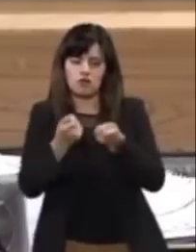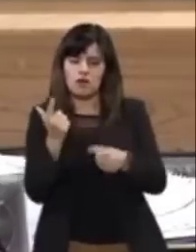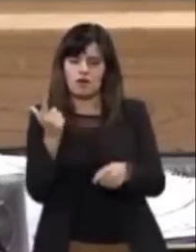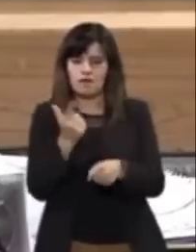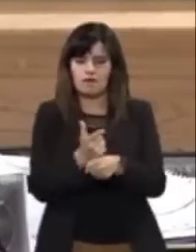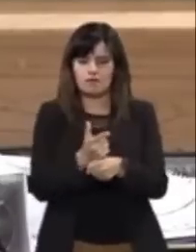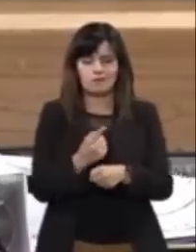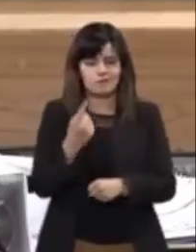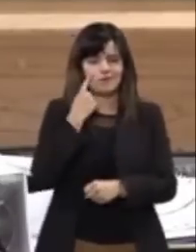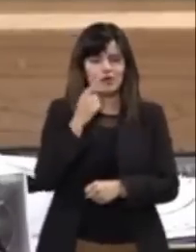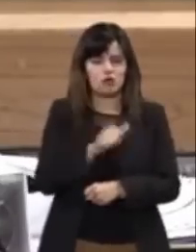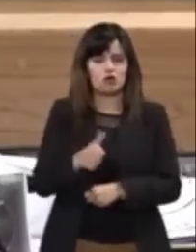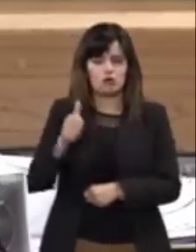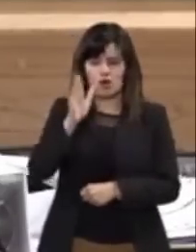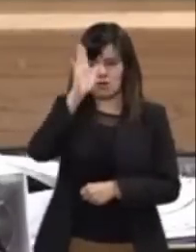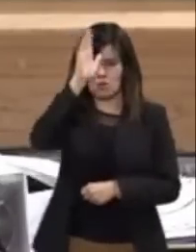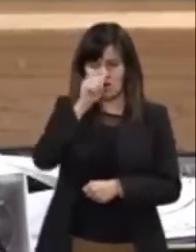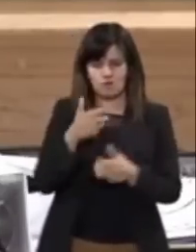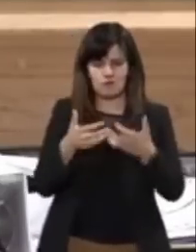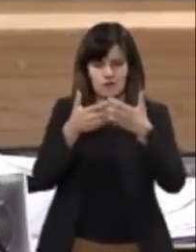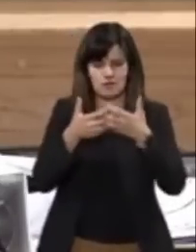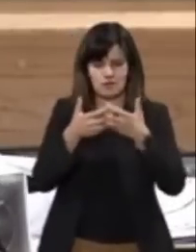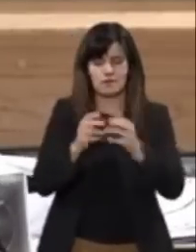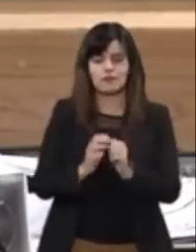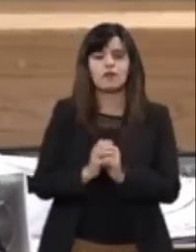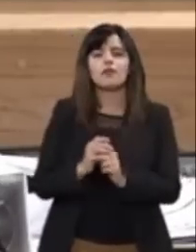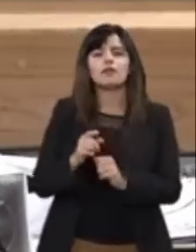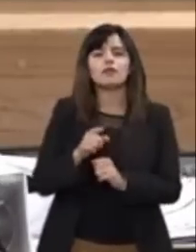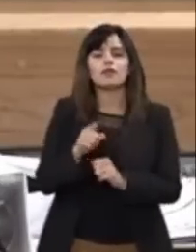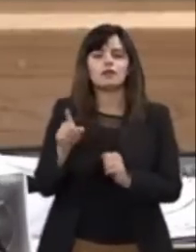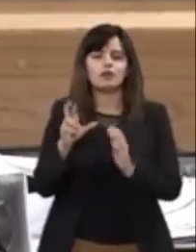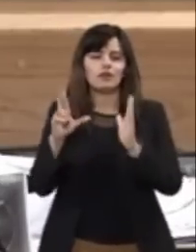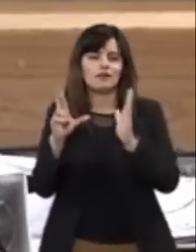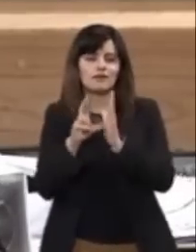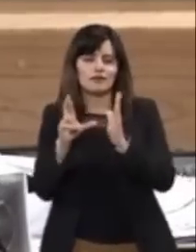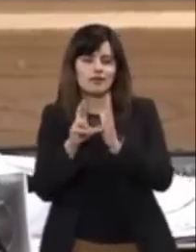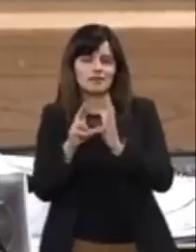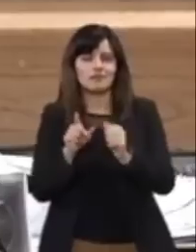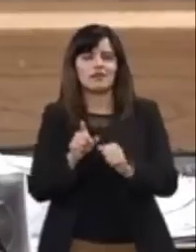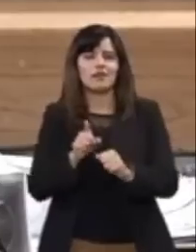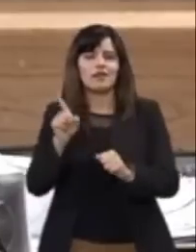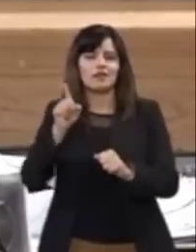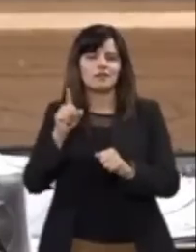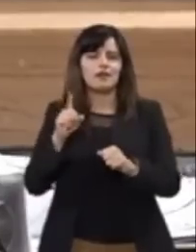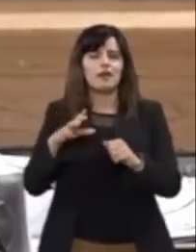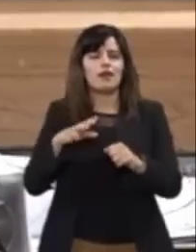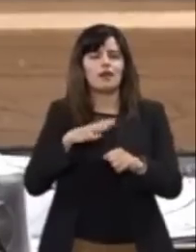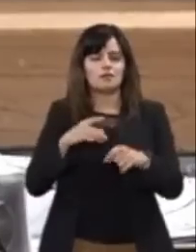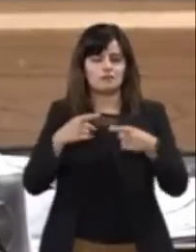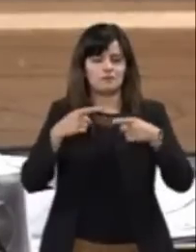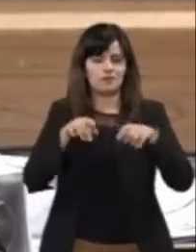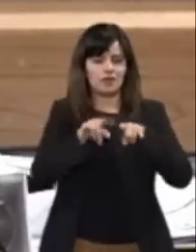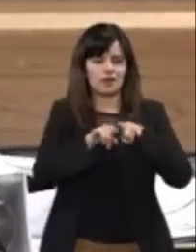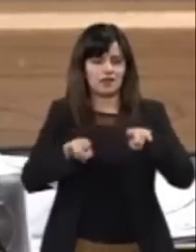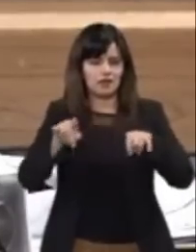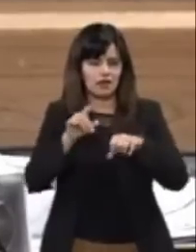Otro contrato, servicio de suministro de combustible a través de tarjetas electrónicas para el parque vehicular,